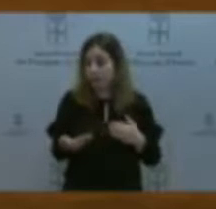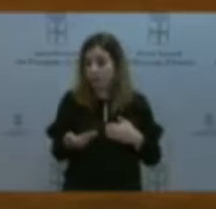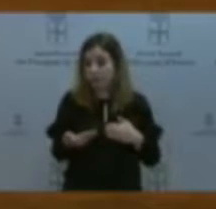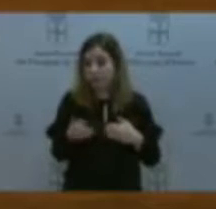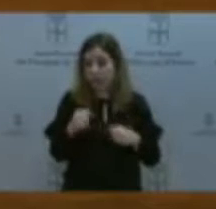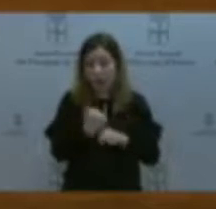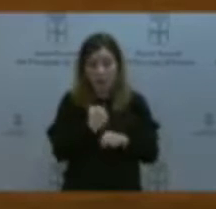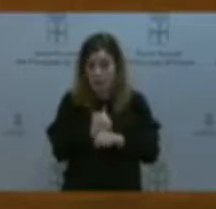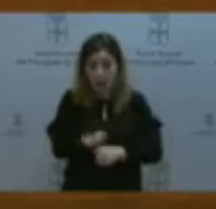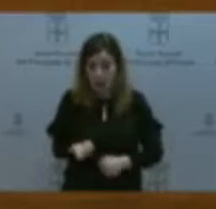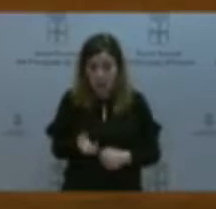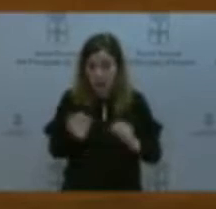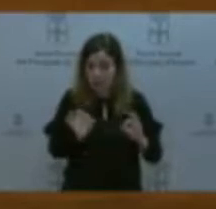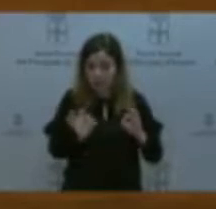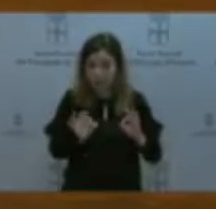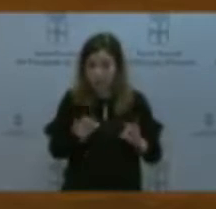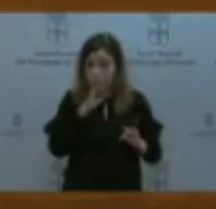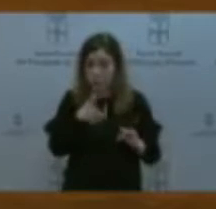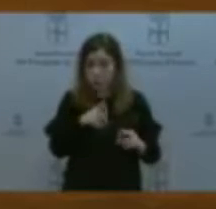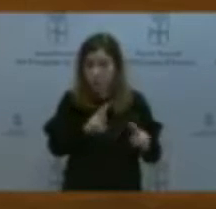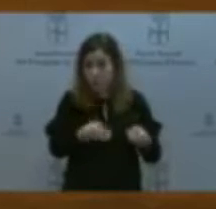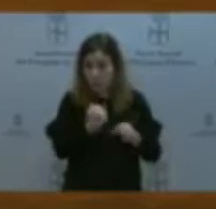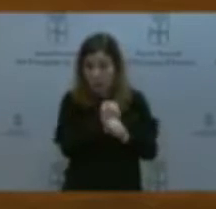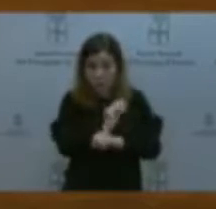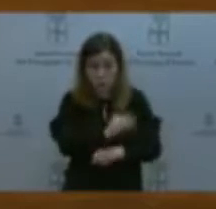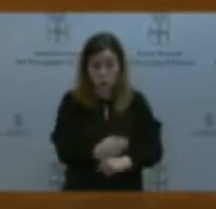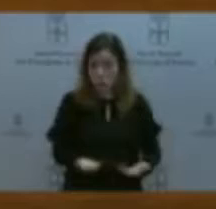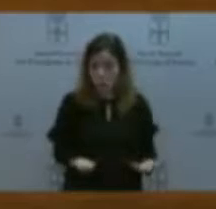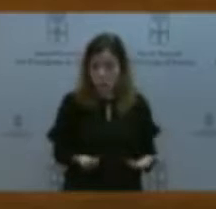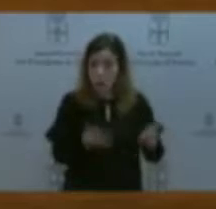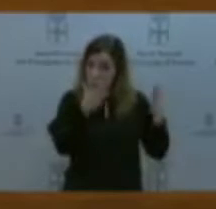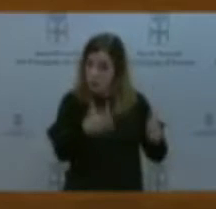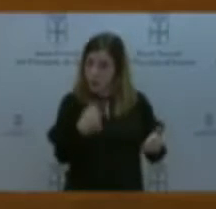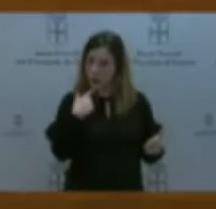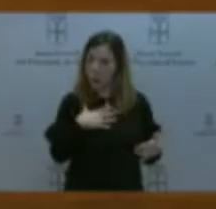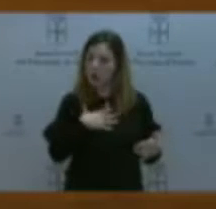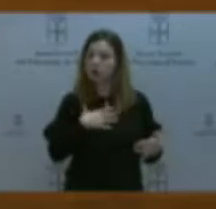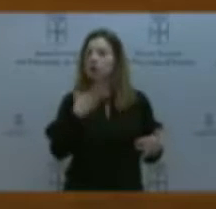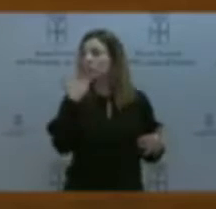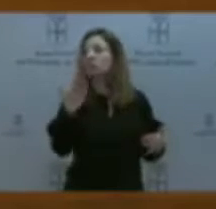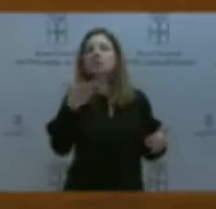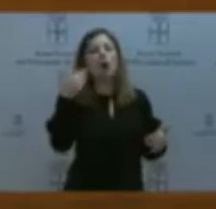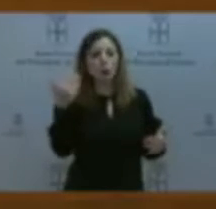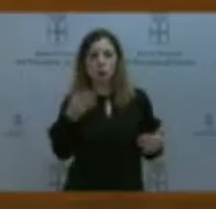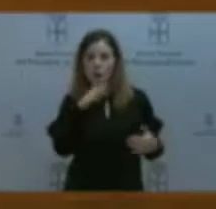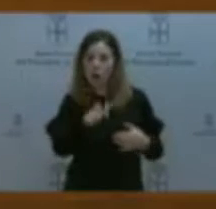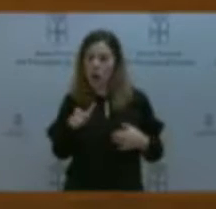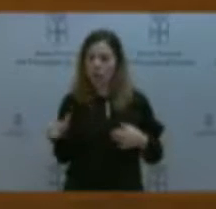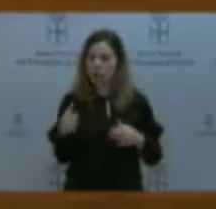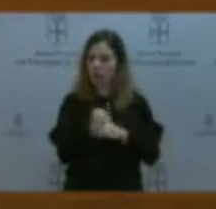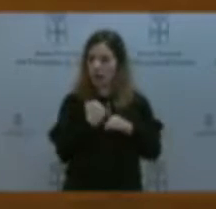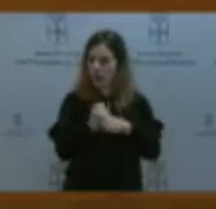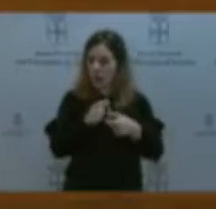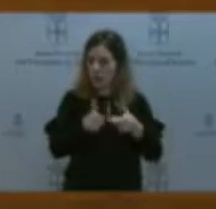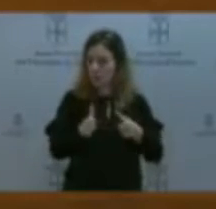laborales. Ustedes que sacan pecho porque hay más gente trabajando que antes de que entraran a